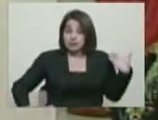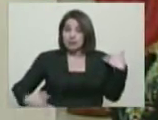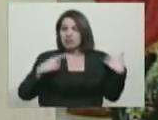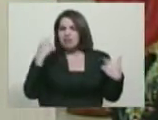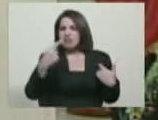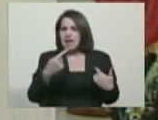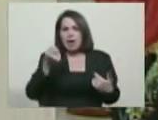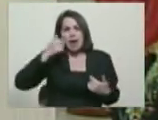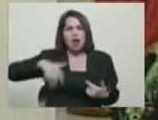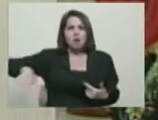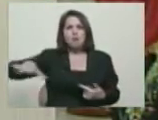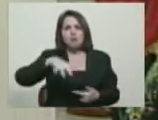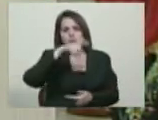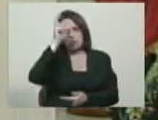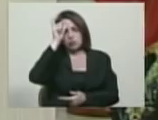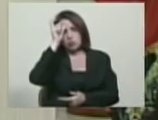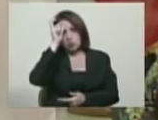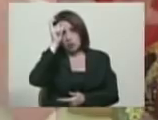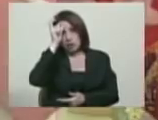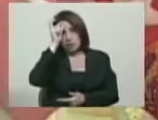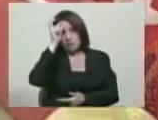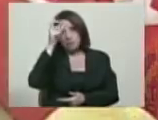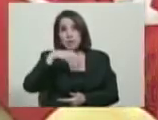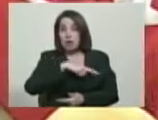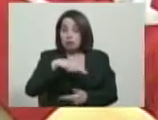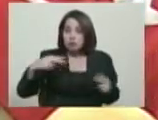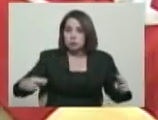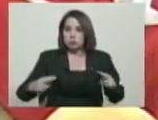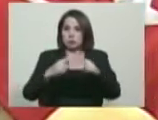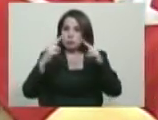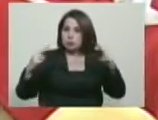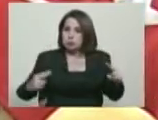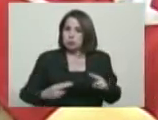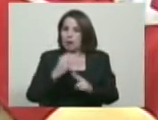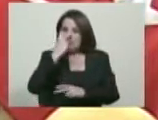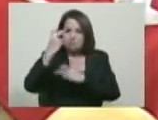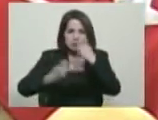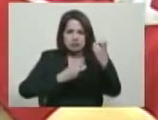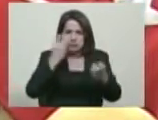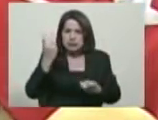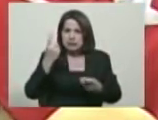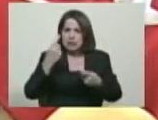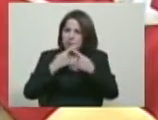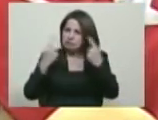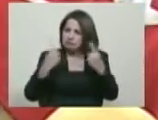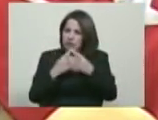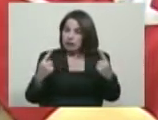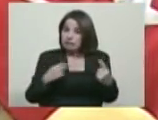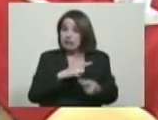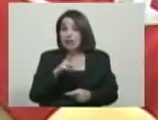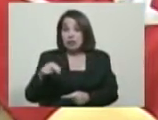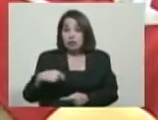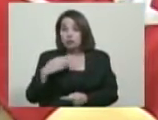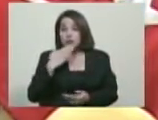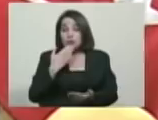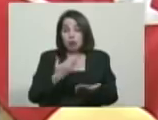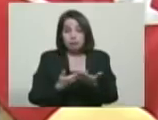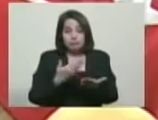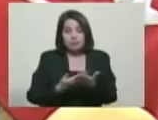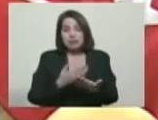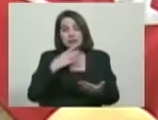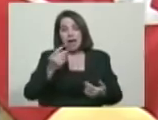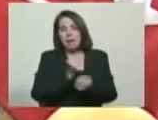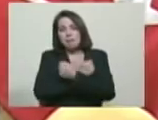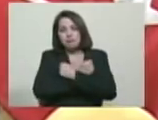Turquía, con el cual nos hemos encontrado ya en varias oportunidades, todo nuestro apoyo, todo nuestro